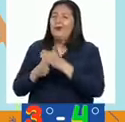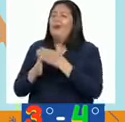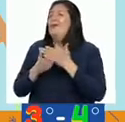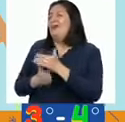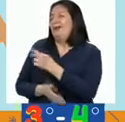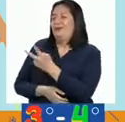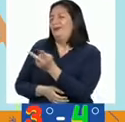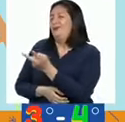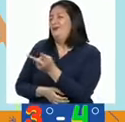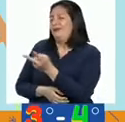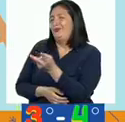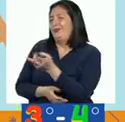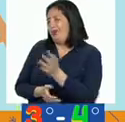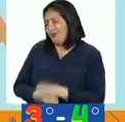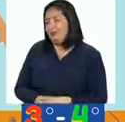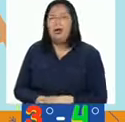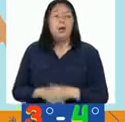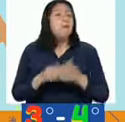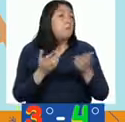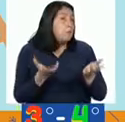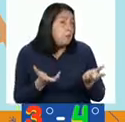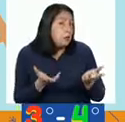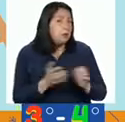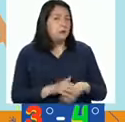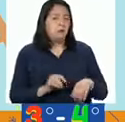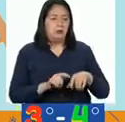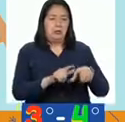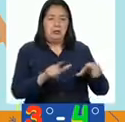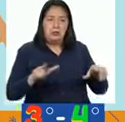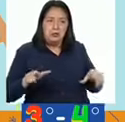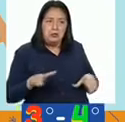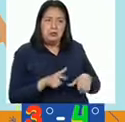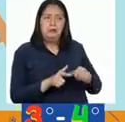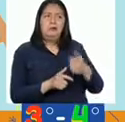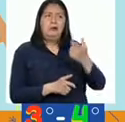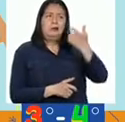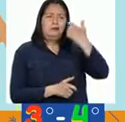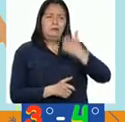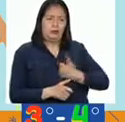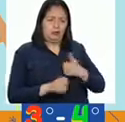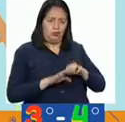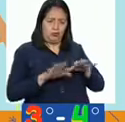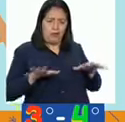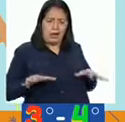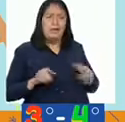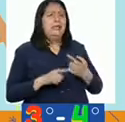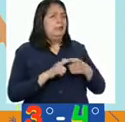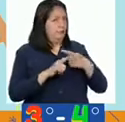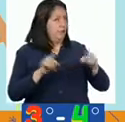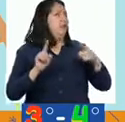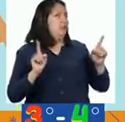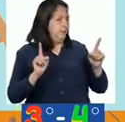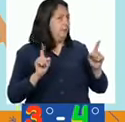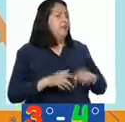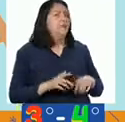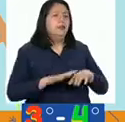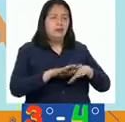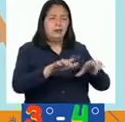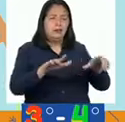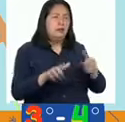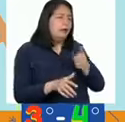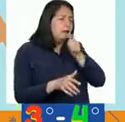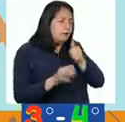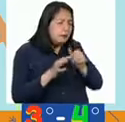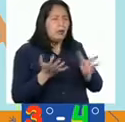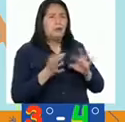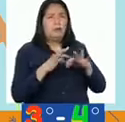con ustedes. Bueno, el espacio personal es diferente del espacio privado o familiar. Aquí, en